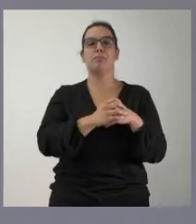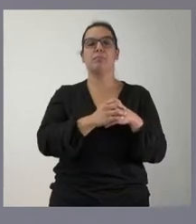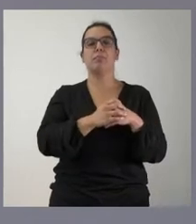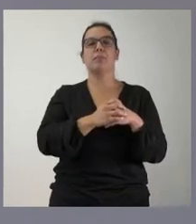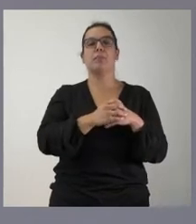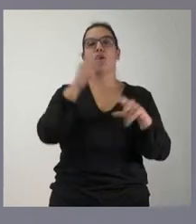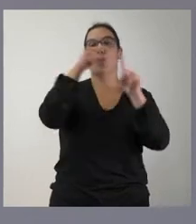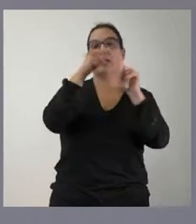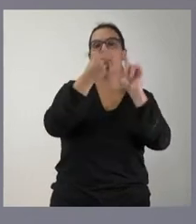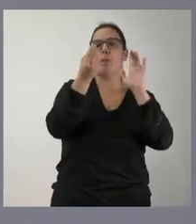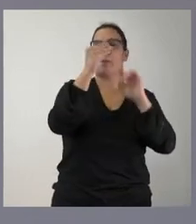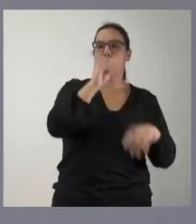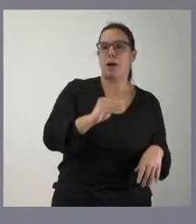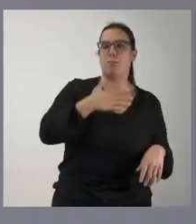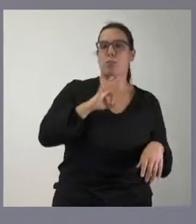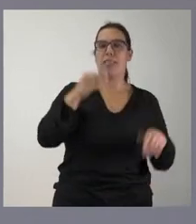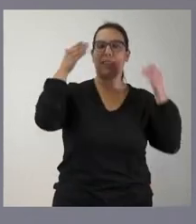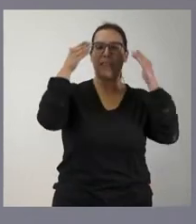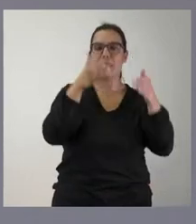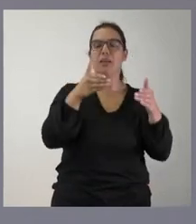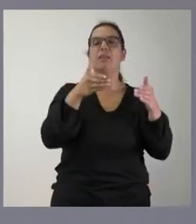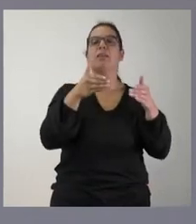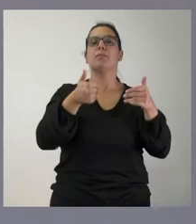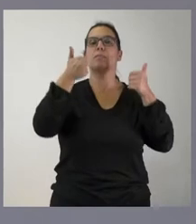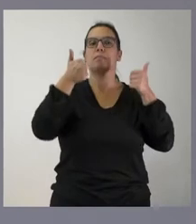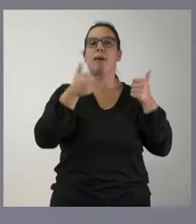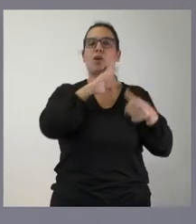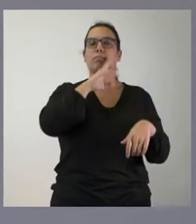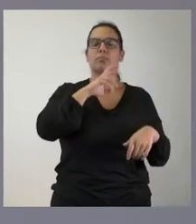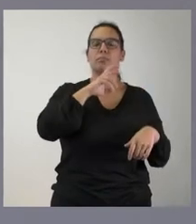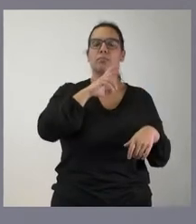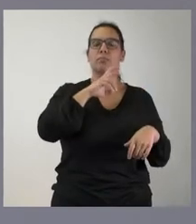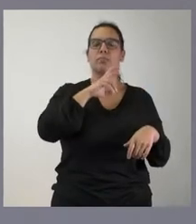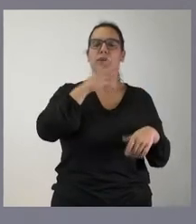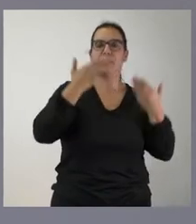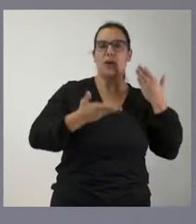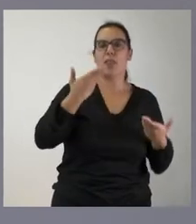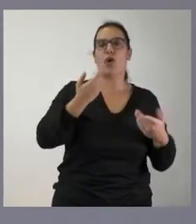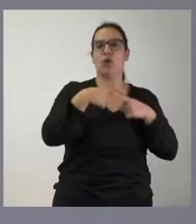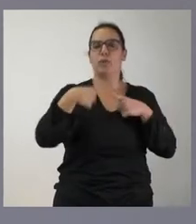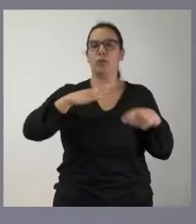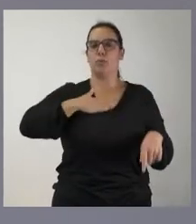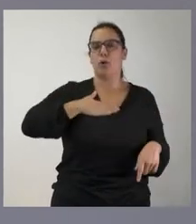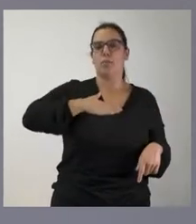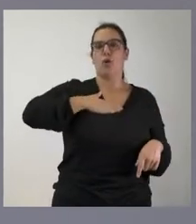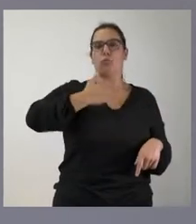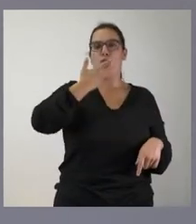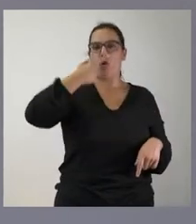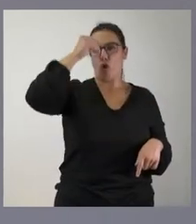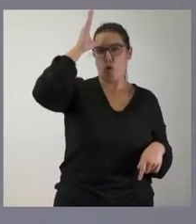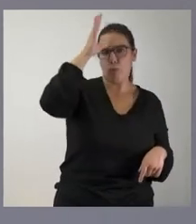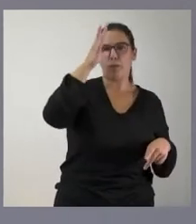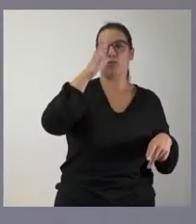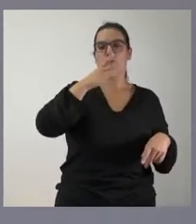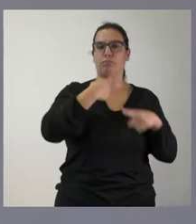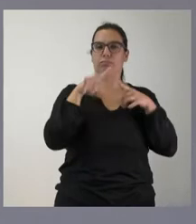varios objetivos centrados en el conocimiento la conservación y la valoración de los elementos propios de la comunidad en el ámbito